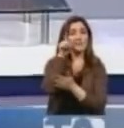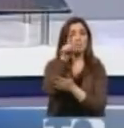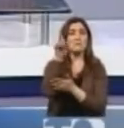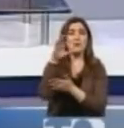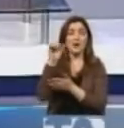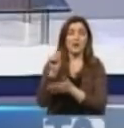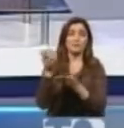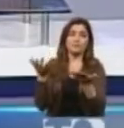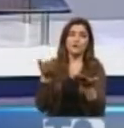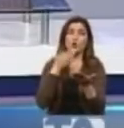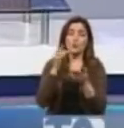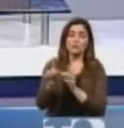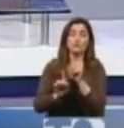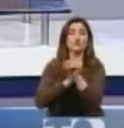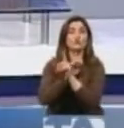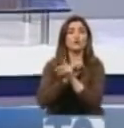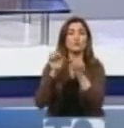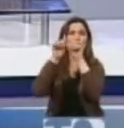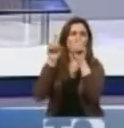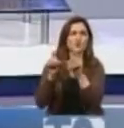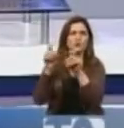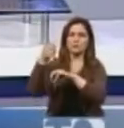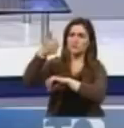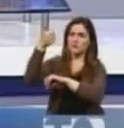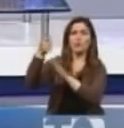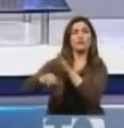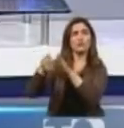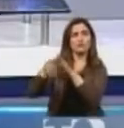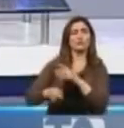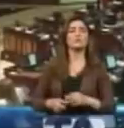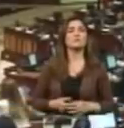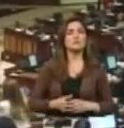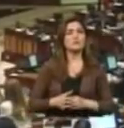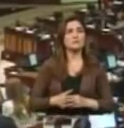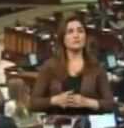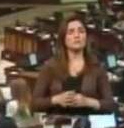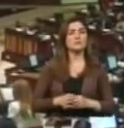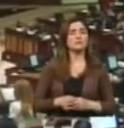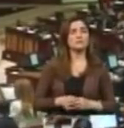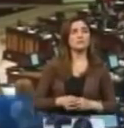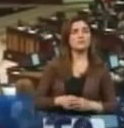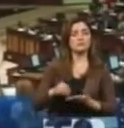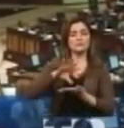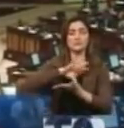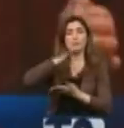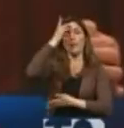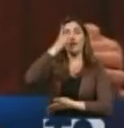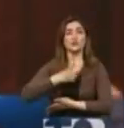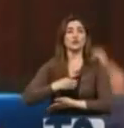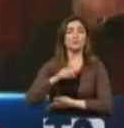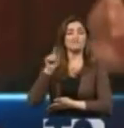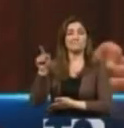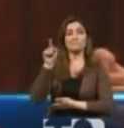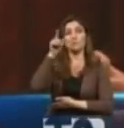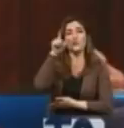Baca. Se basan en la consulta a la Procuraduría General del Estado. Tras la decisión del Pleno de la Asamblea Nacional, Carlos